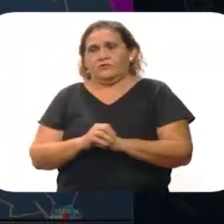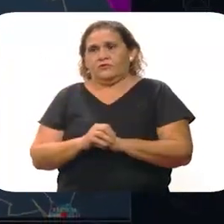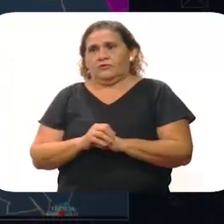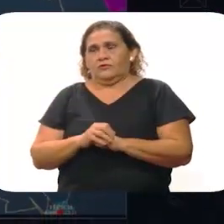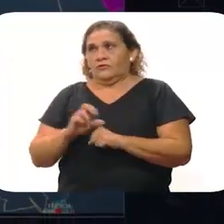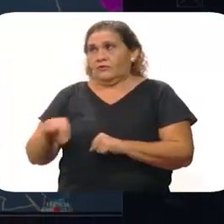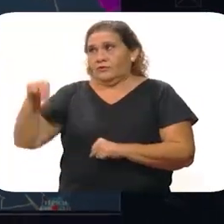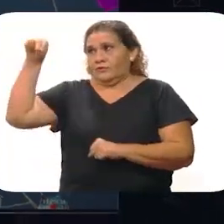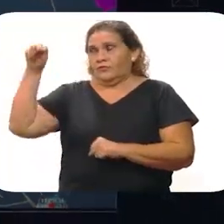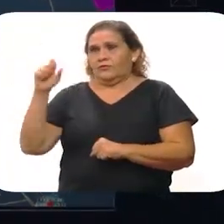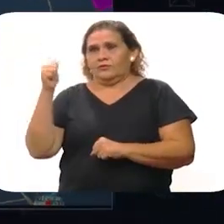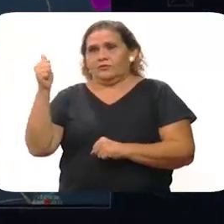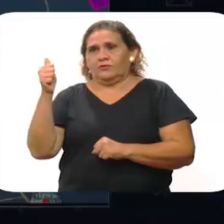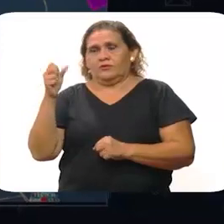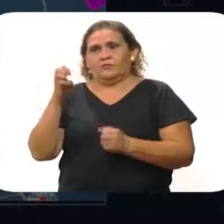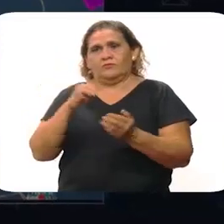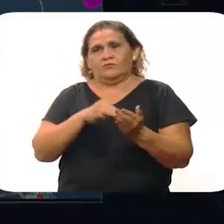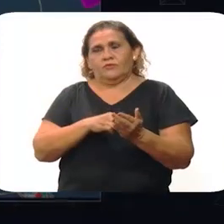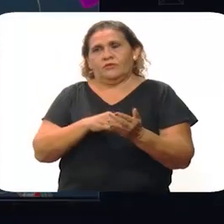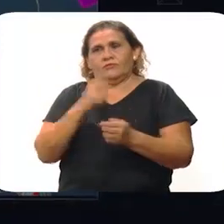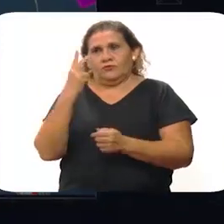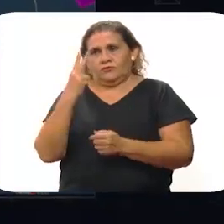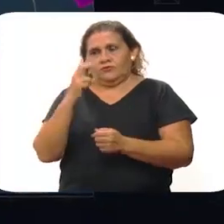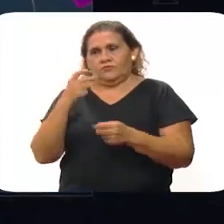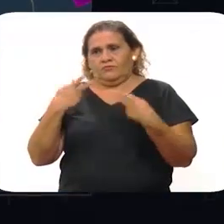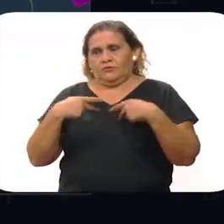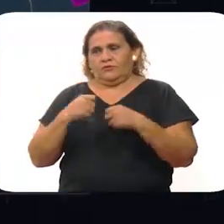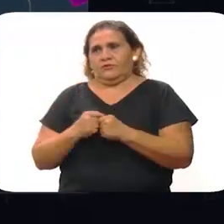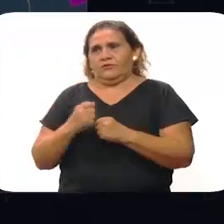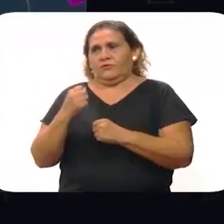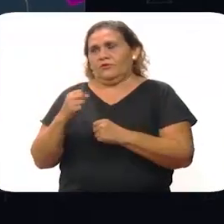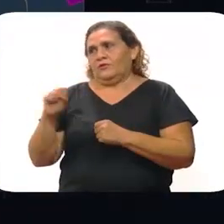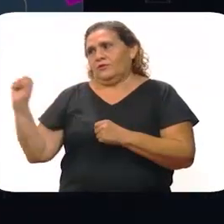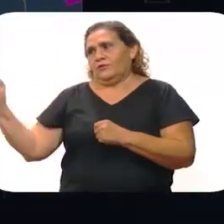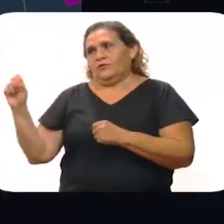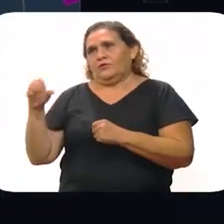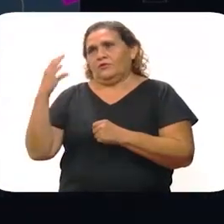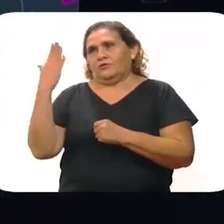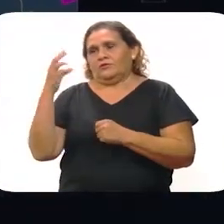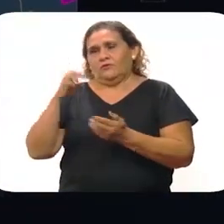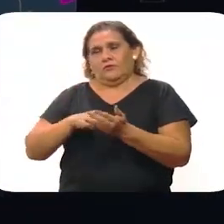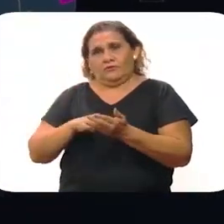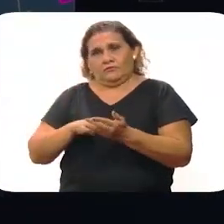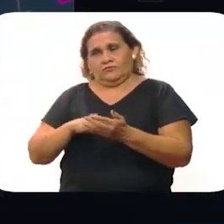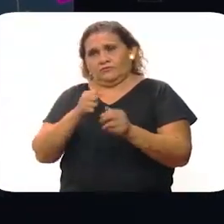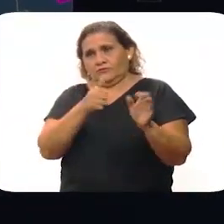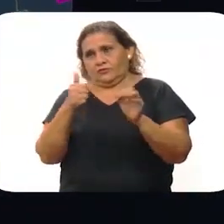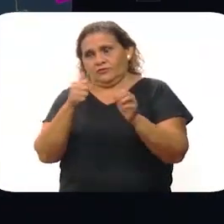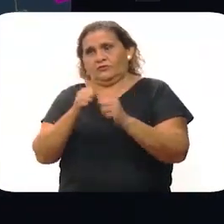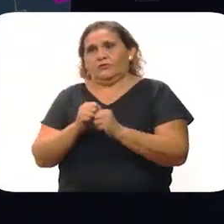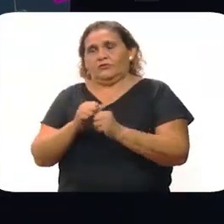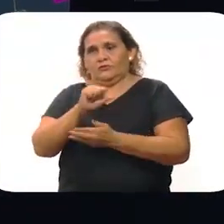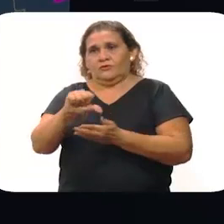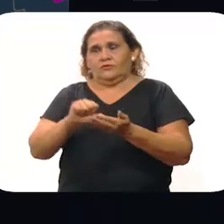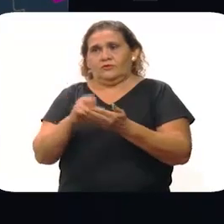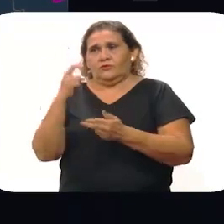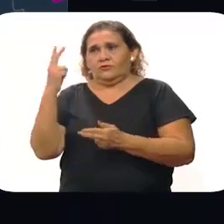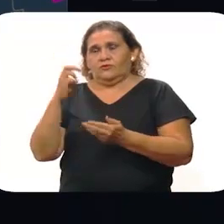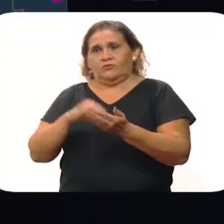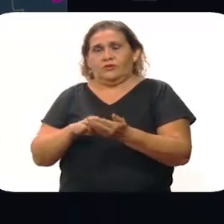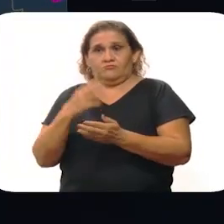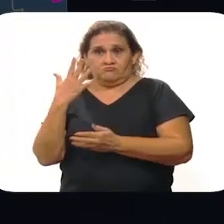viven en la zona norte 6.002 pacientes, en la zona oriente 5.642, en la zona centro